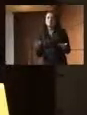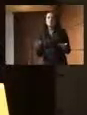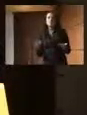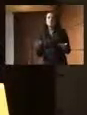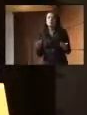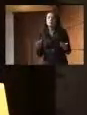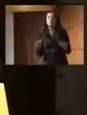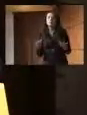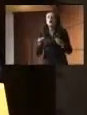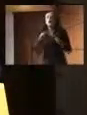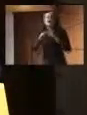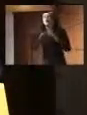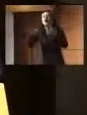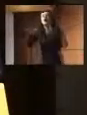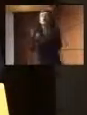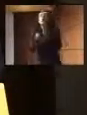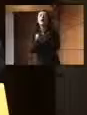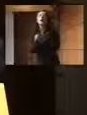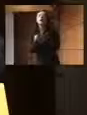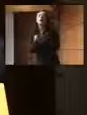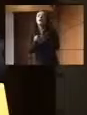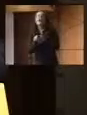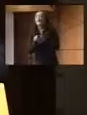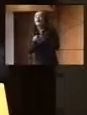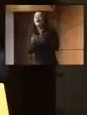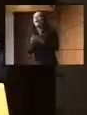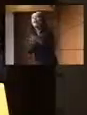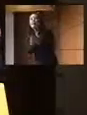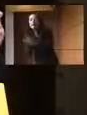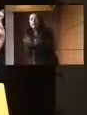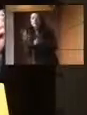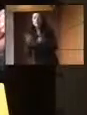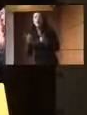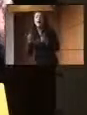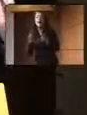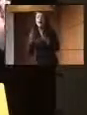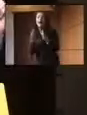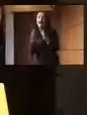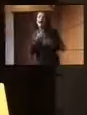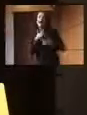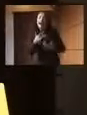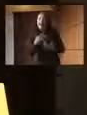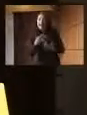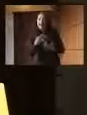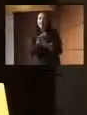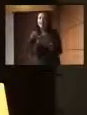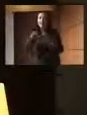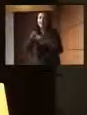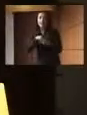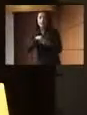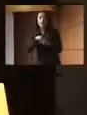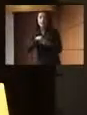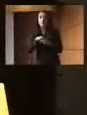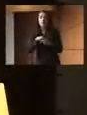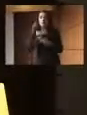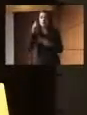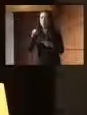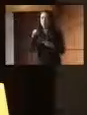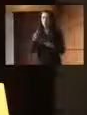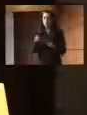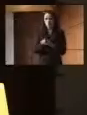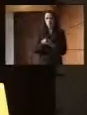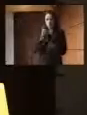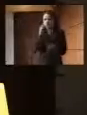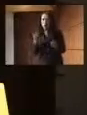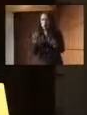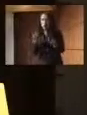lanzando mensajes como de demanda de caridad, obviamente lo que nos encontraremos será caridad al otro lado. Es decir, tenemos que ser sumamente escrupulosos con la manera en que planteamos